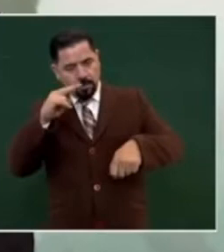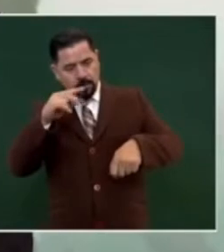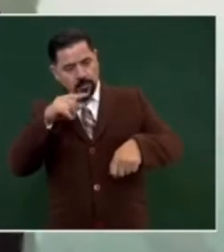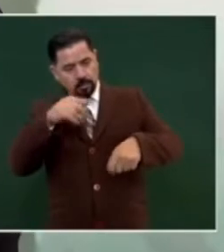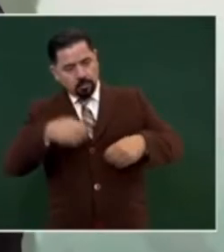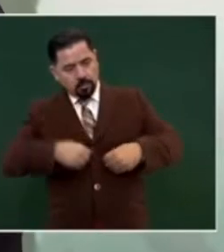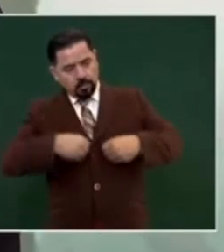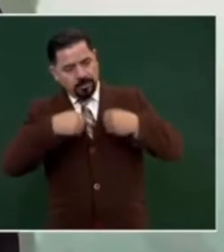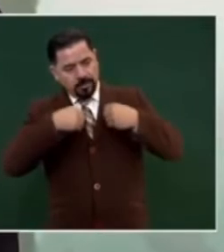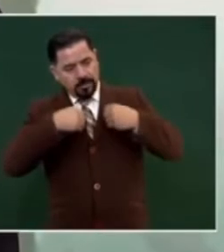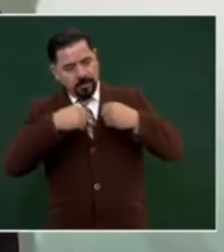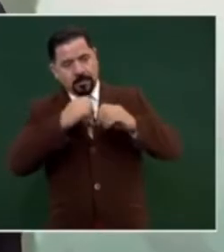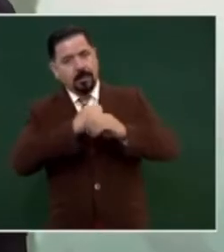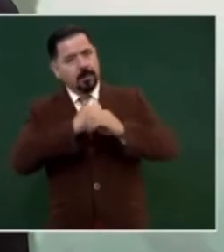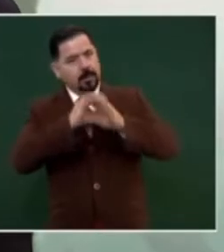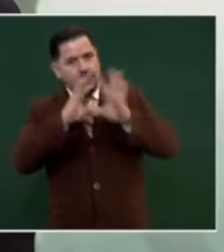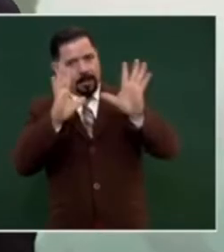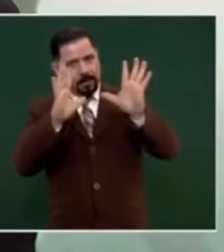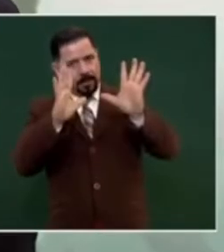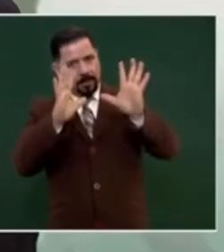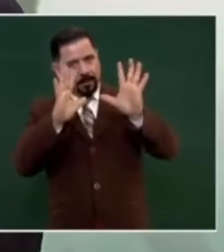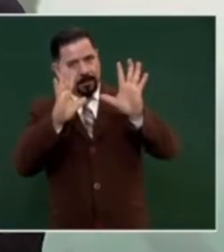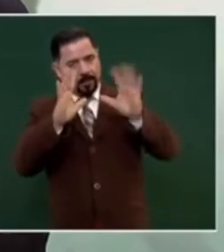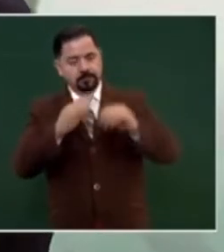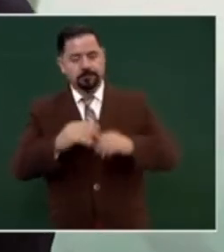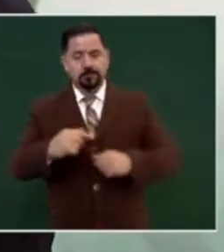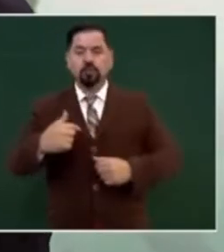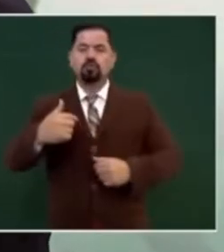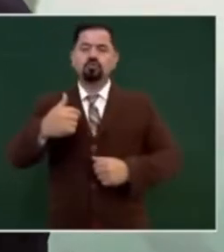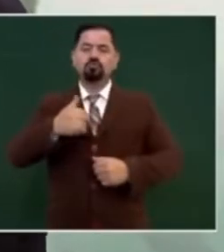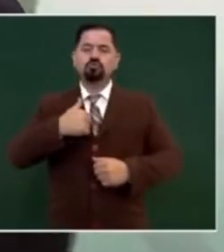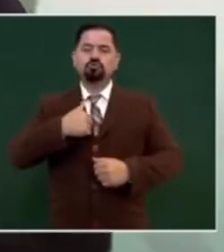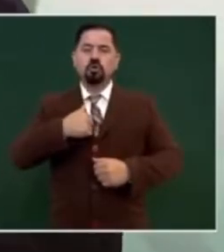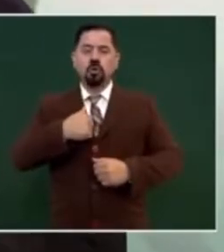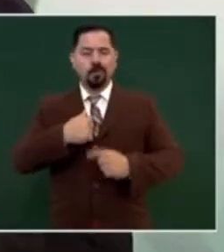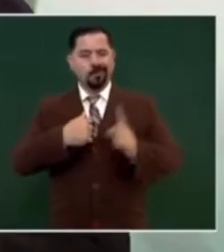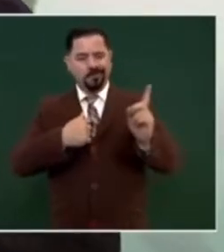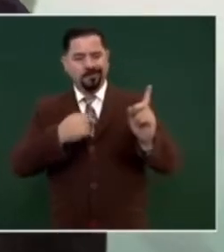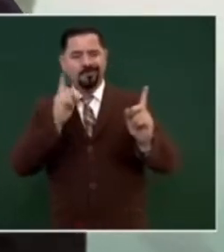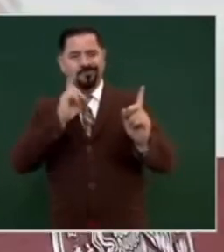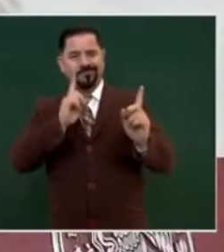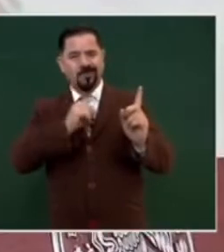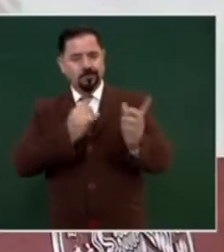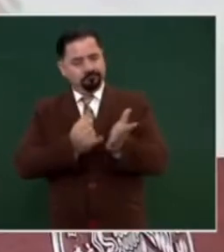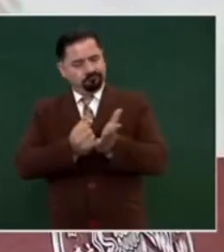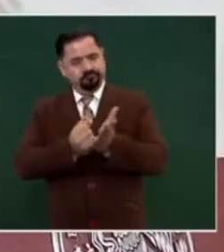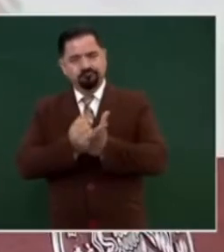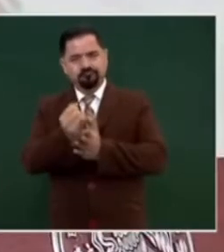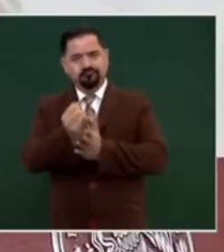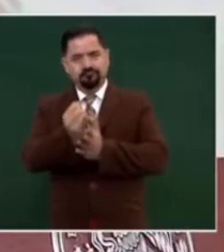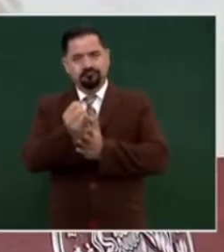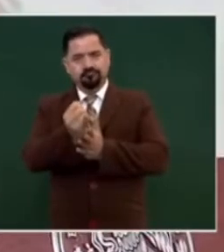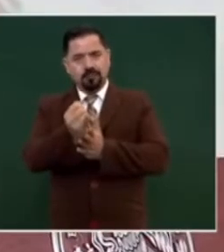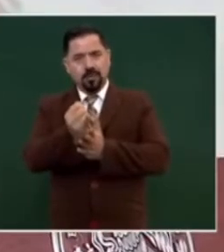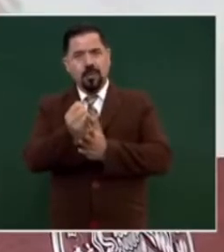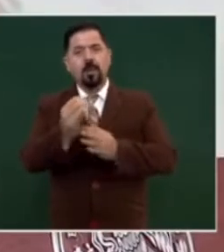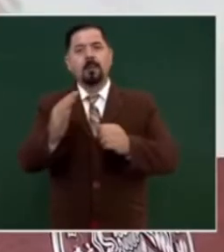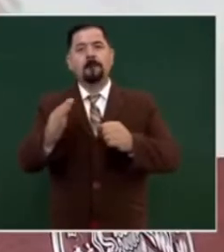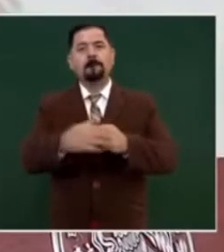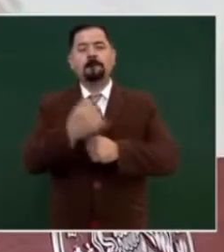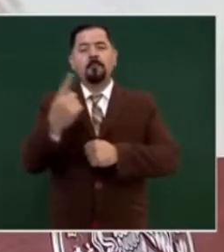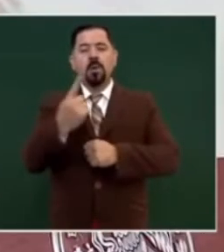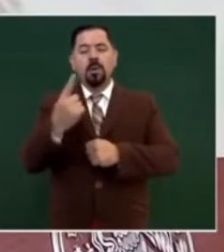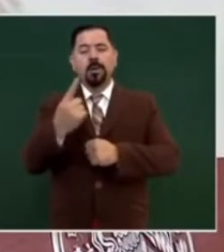yo tomé esta decisión porque en el tiempo que ella estuvo de gobernadora